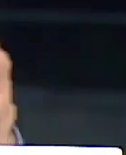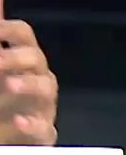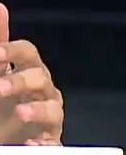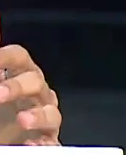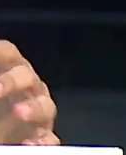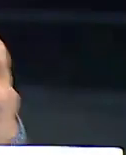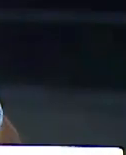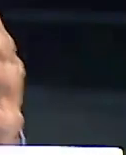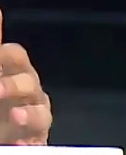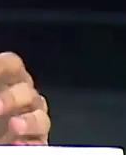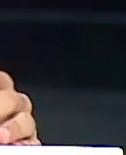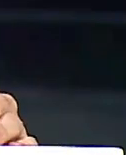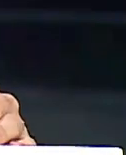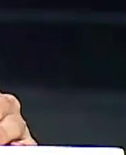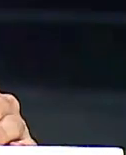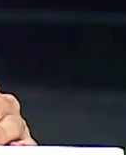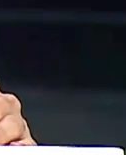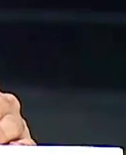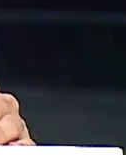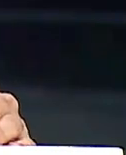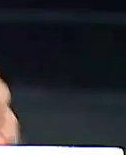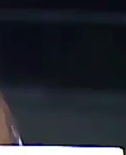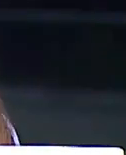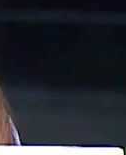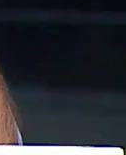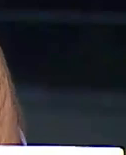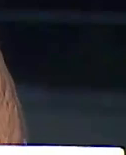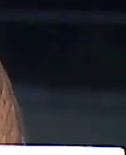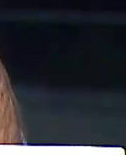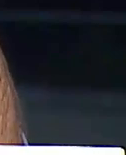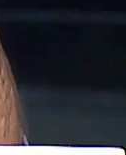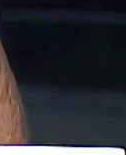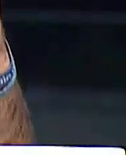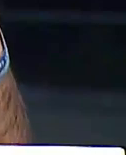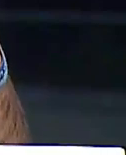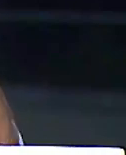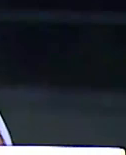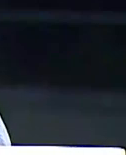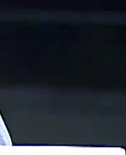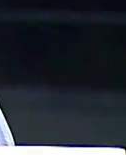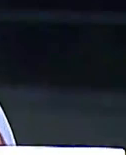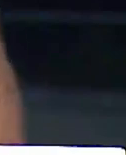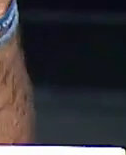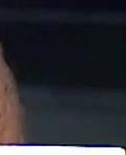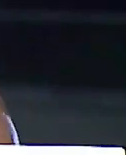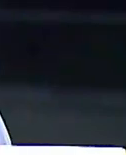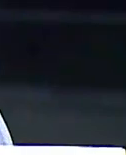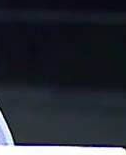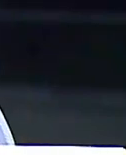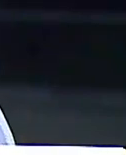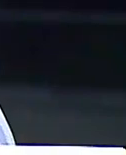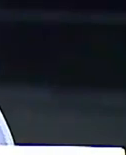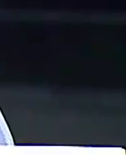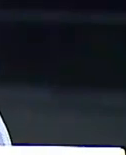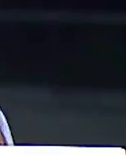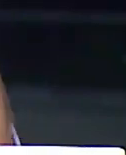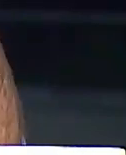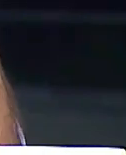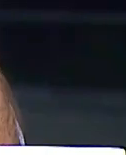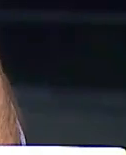suelo. La EDU, como empresa de desarrollo urbano de la ciudad, debe comprar suelo, habilitarlo. Ese suelo se le subastaría a